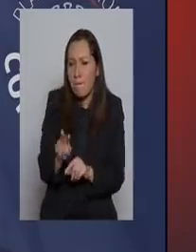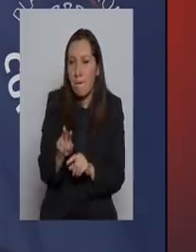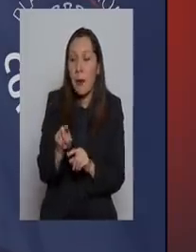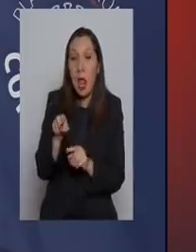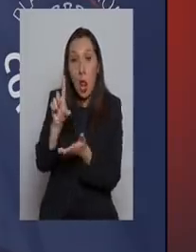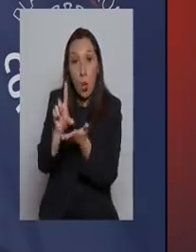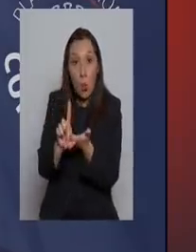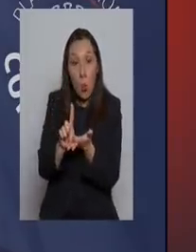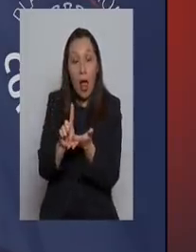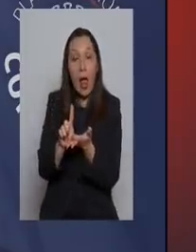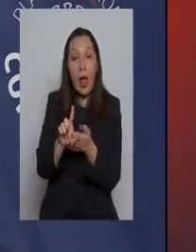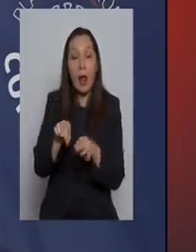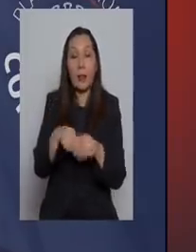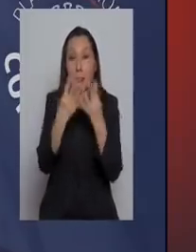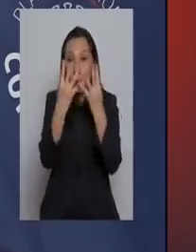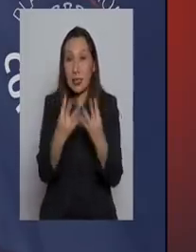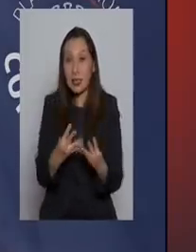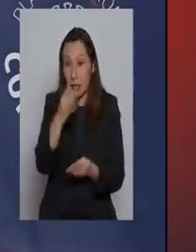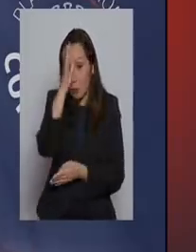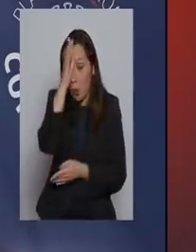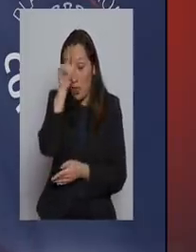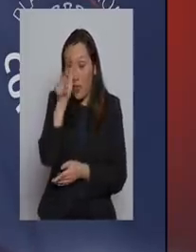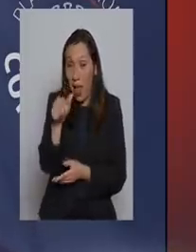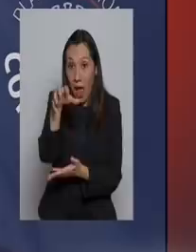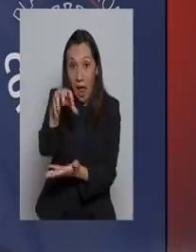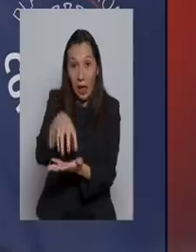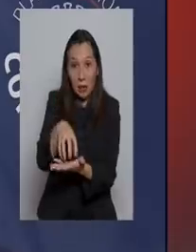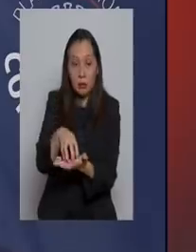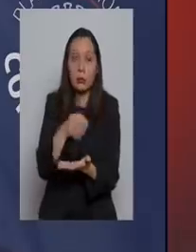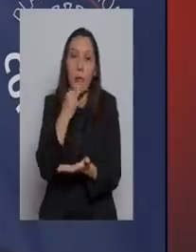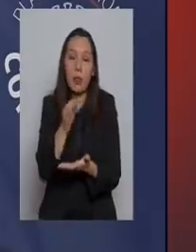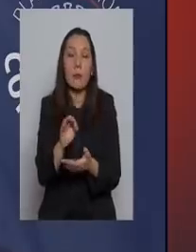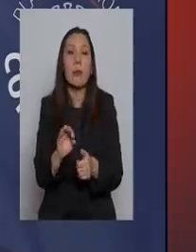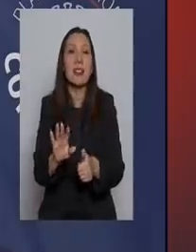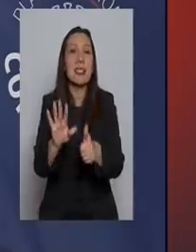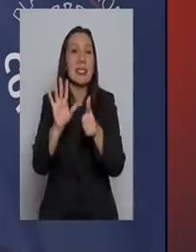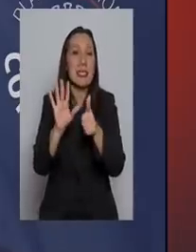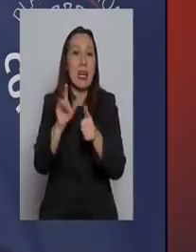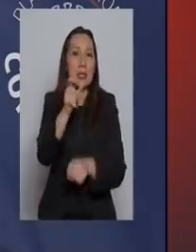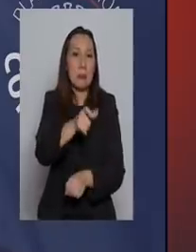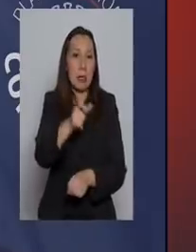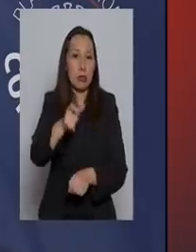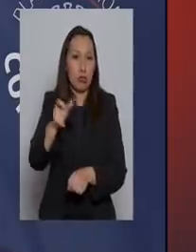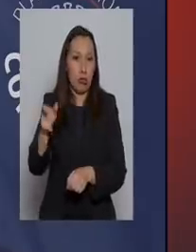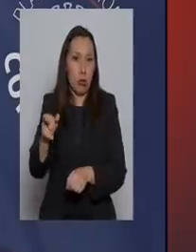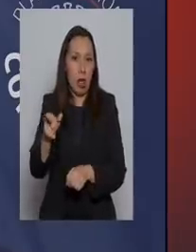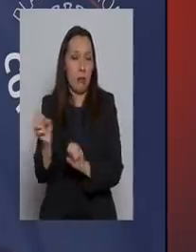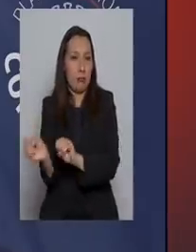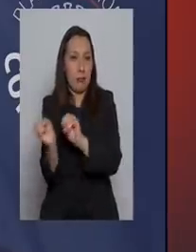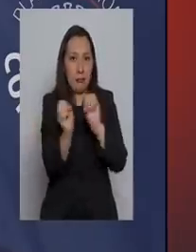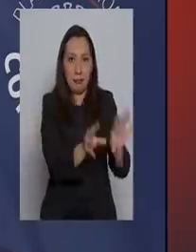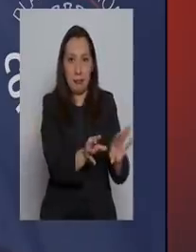de este recinto de penitenciario de Puente Alto, estamos hablando de 6 personas. Y